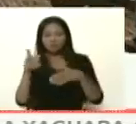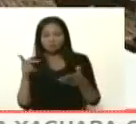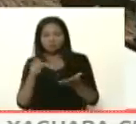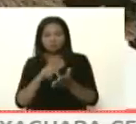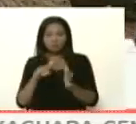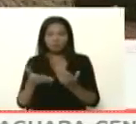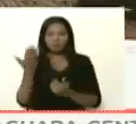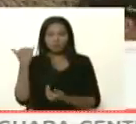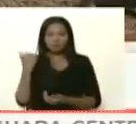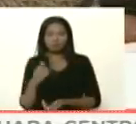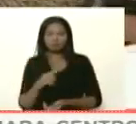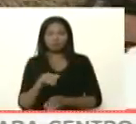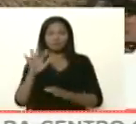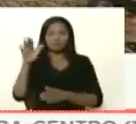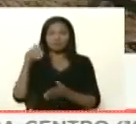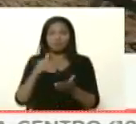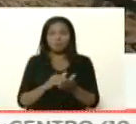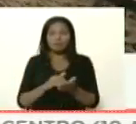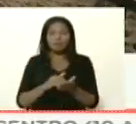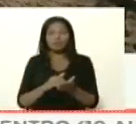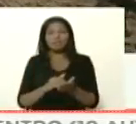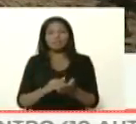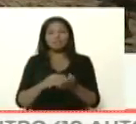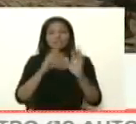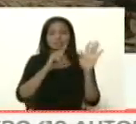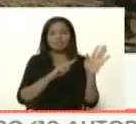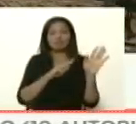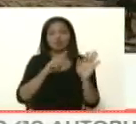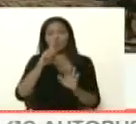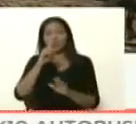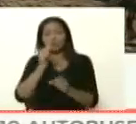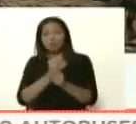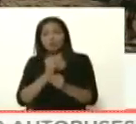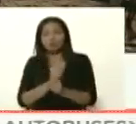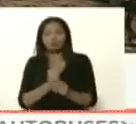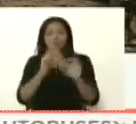ayer 5.601 trabajadores, que es el